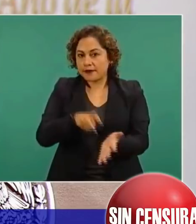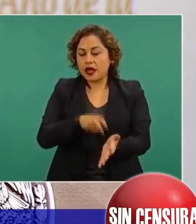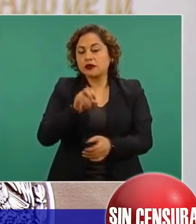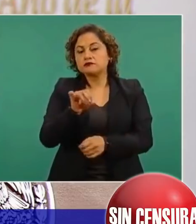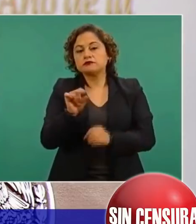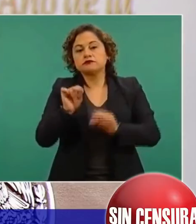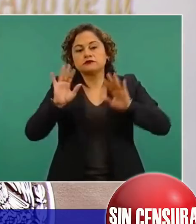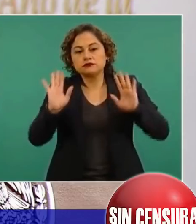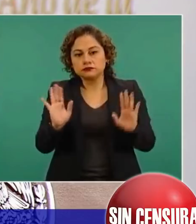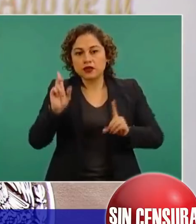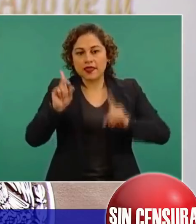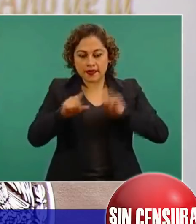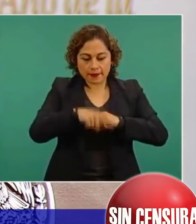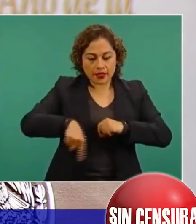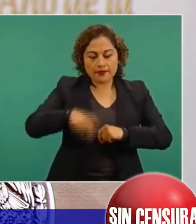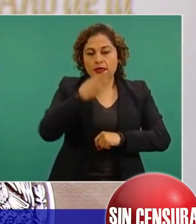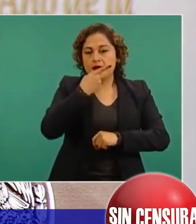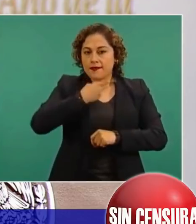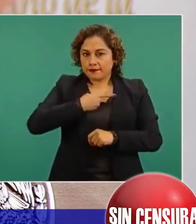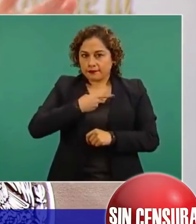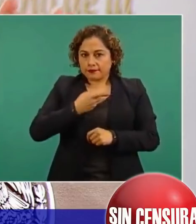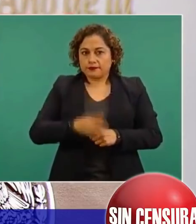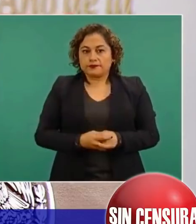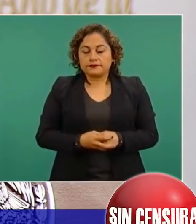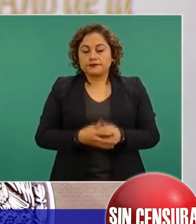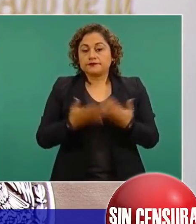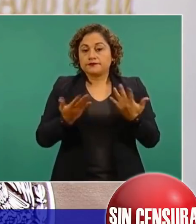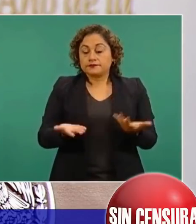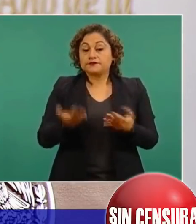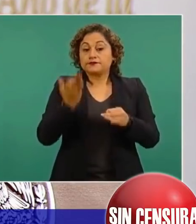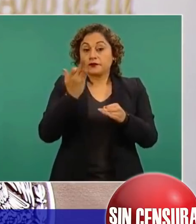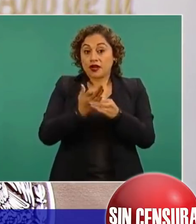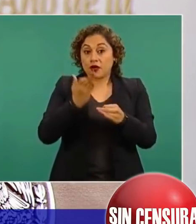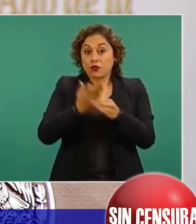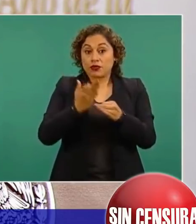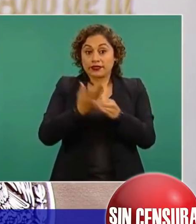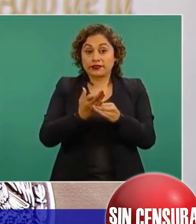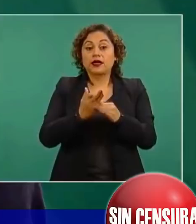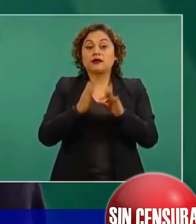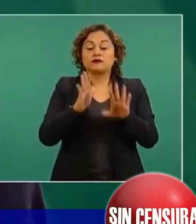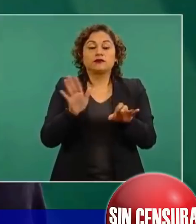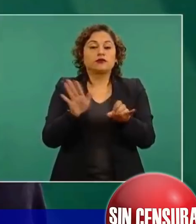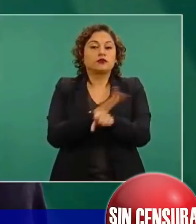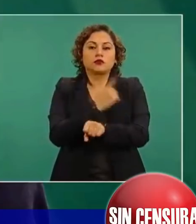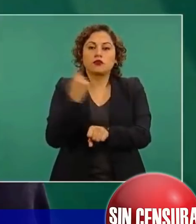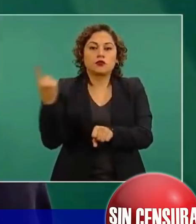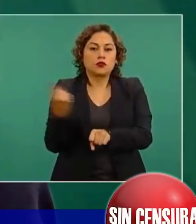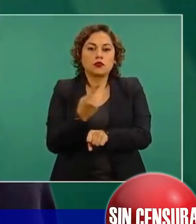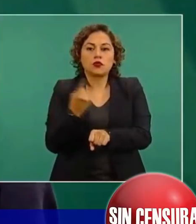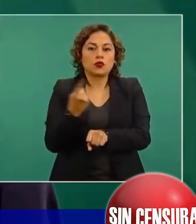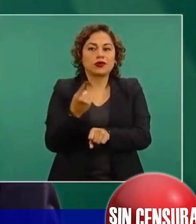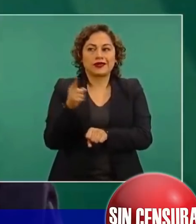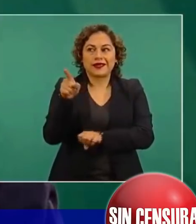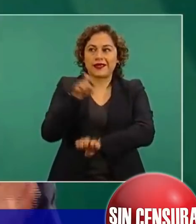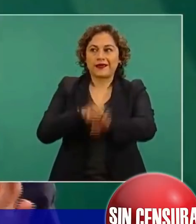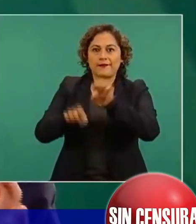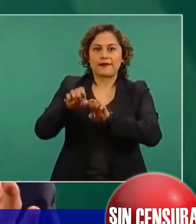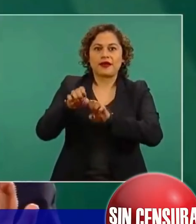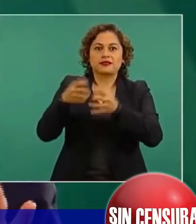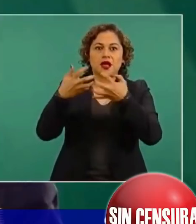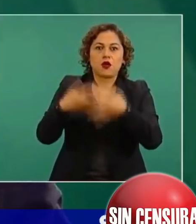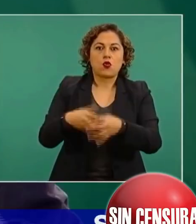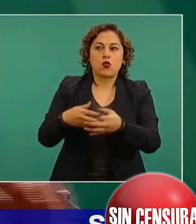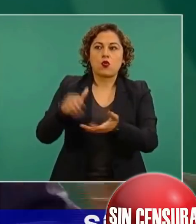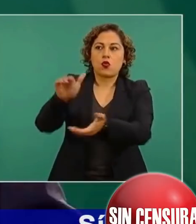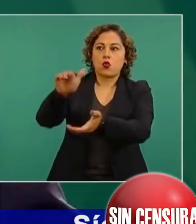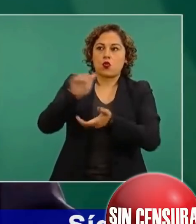para cubrir este retraso en la entrega de la vacuna que ya fue comentado y anunciado, y podríamos